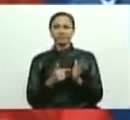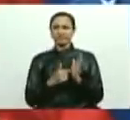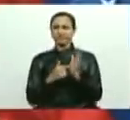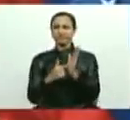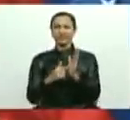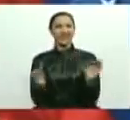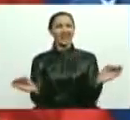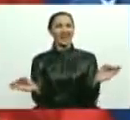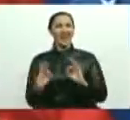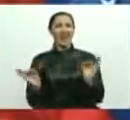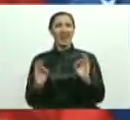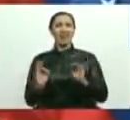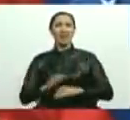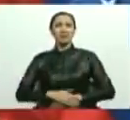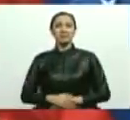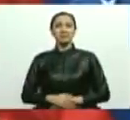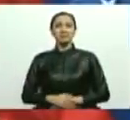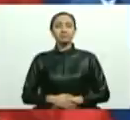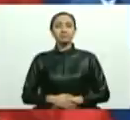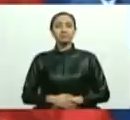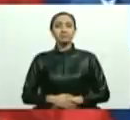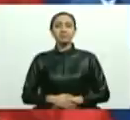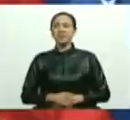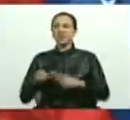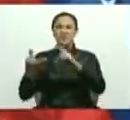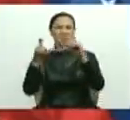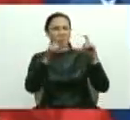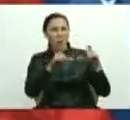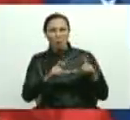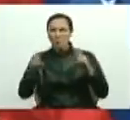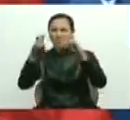evidencia, salvo una foto sin fecha,